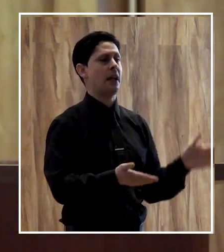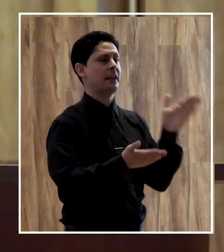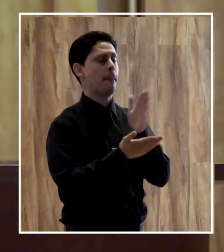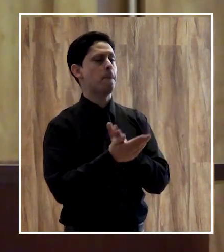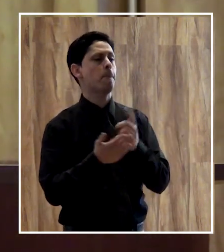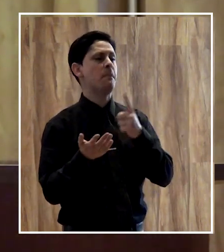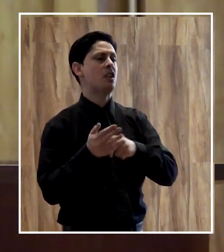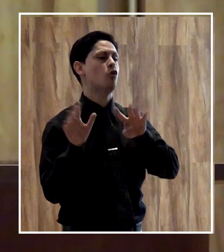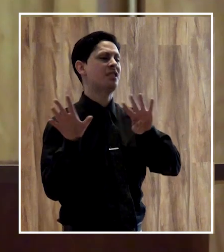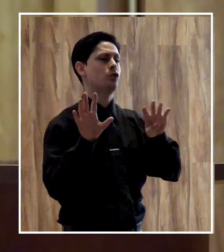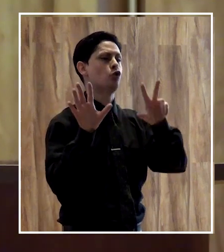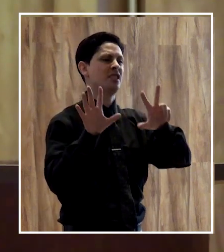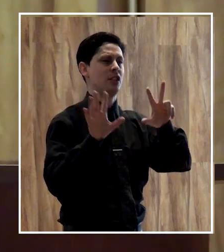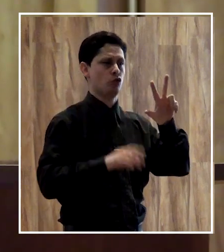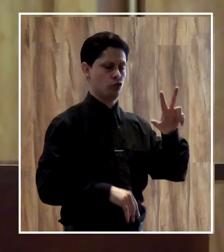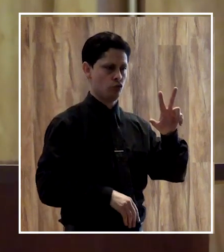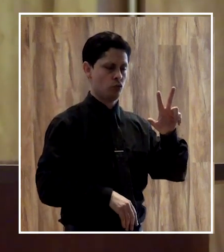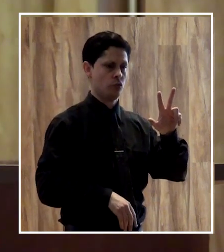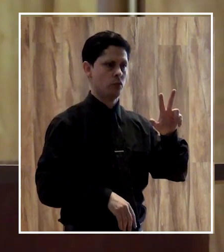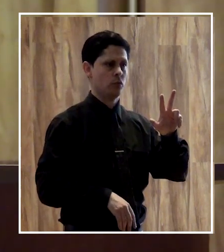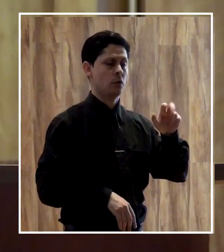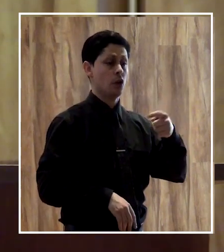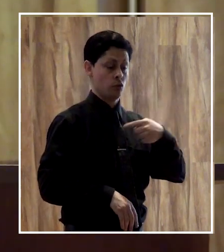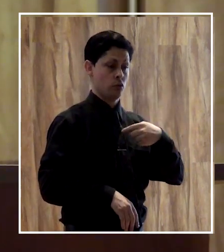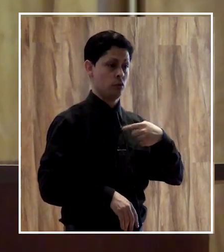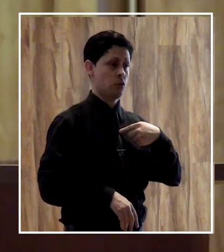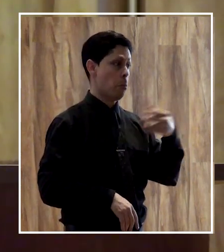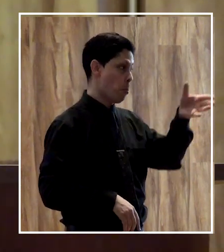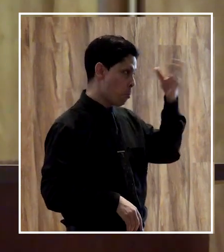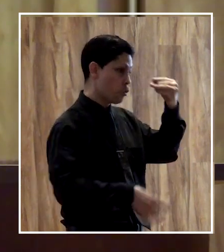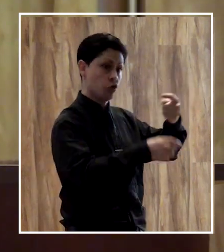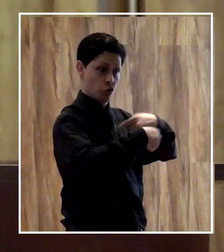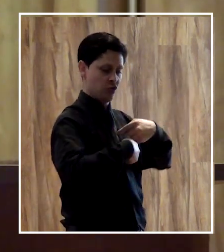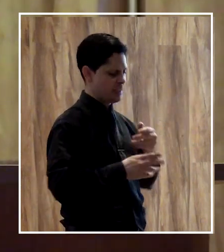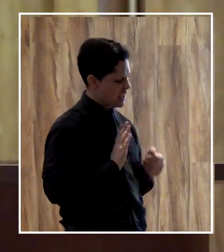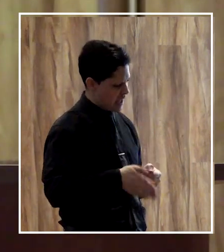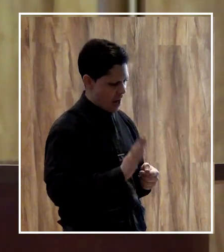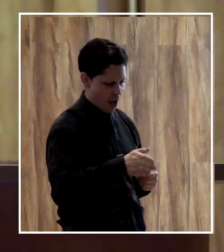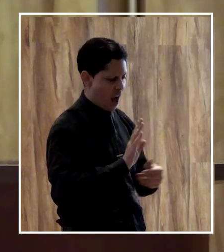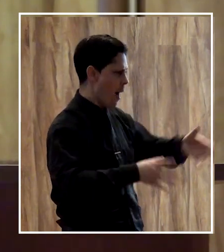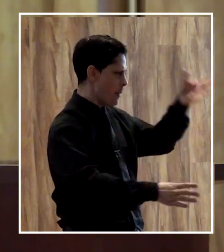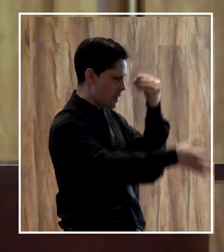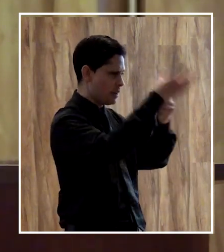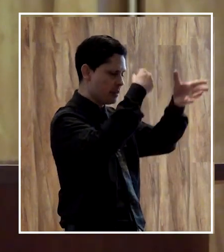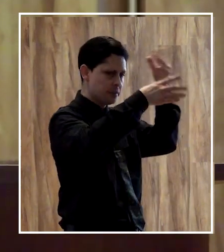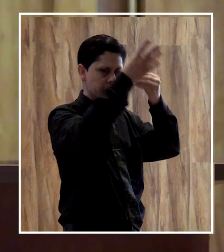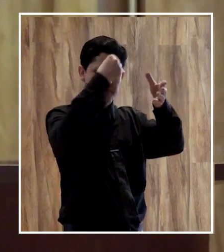hasta 1988, en donde seguí aprendiendo